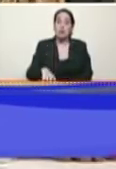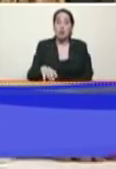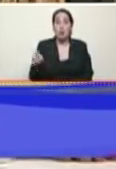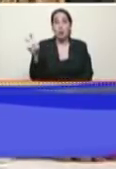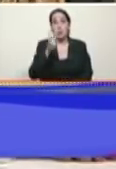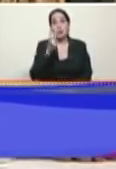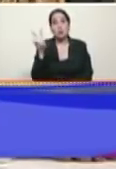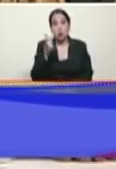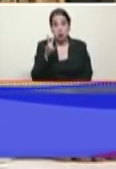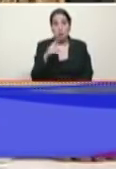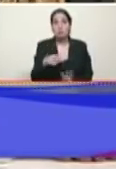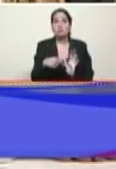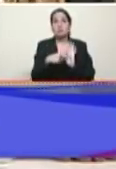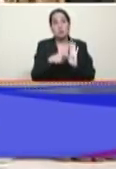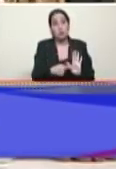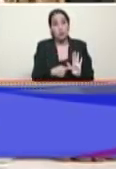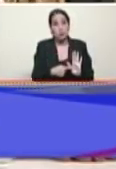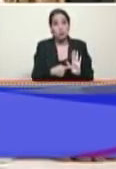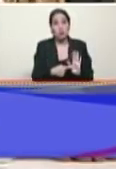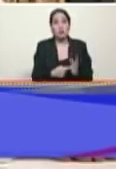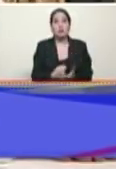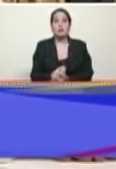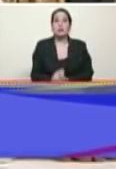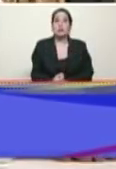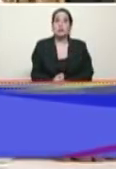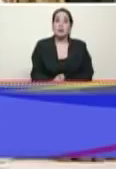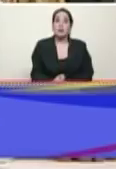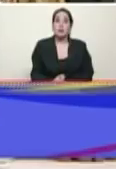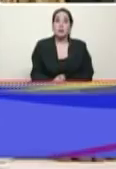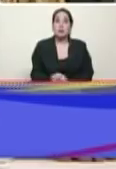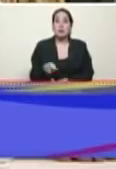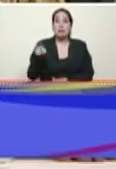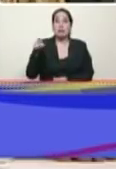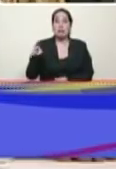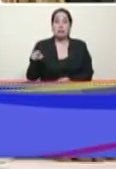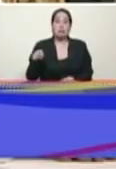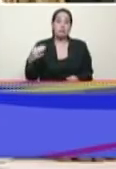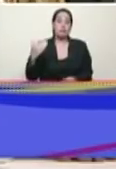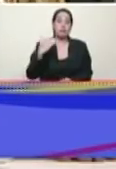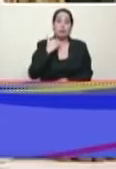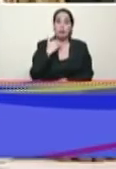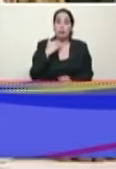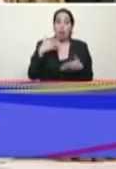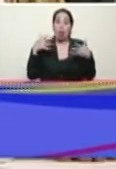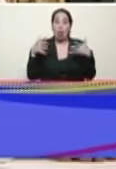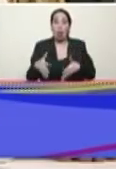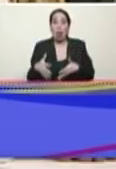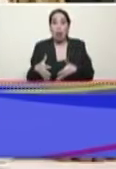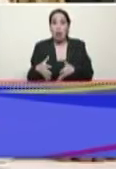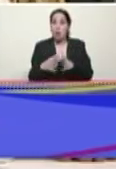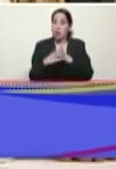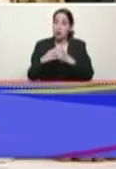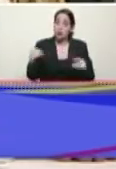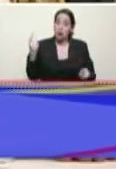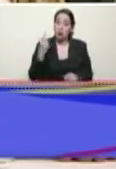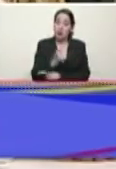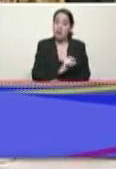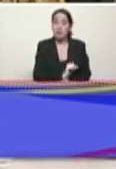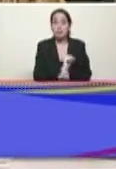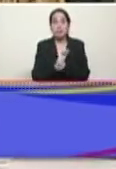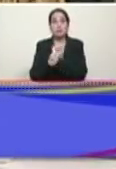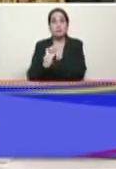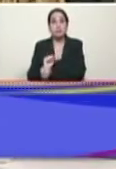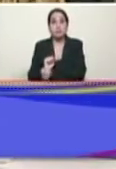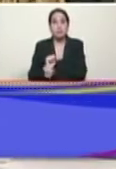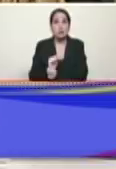es. Se va a demostrar y van a quedar guindados todos los involucrados venezolanos